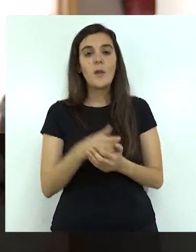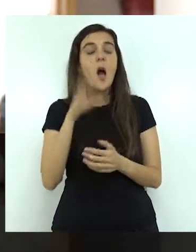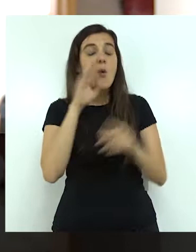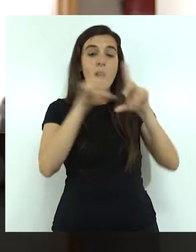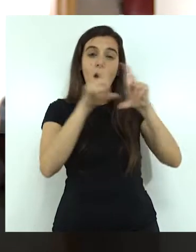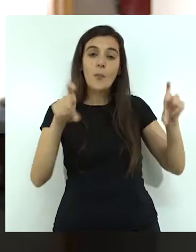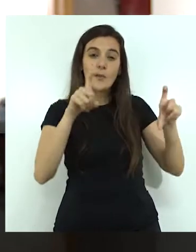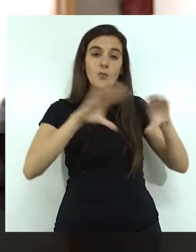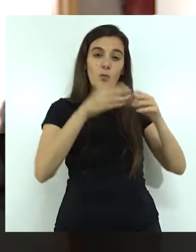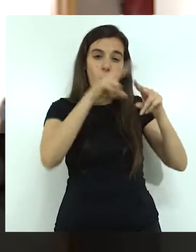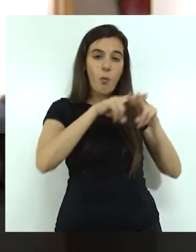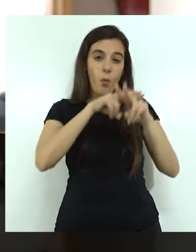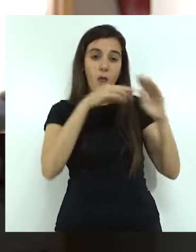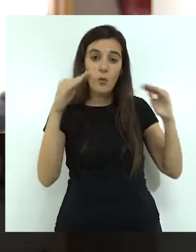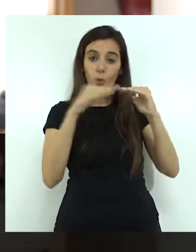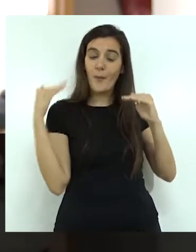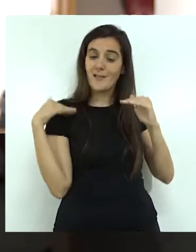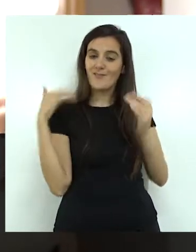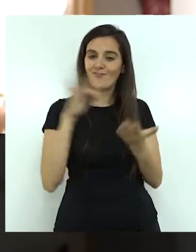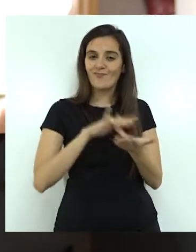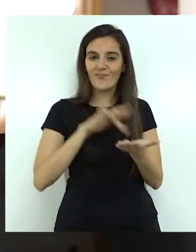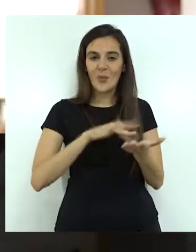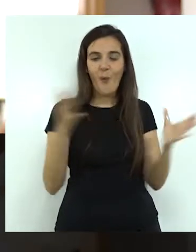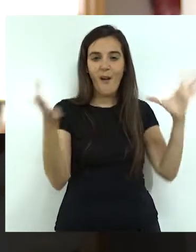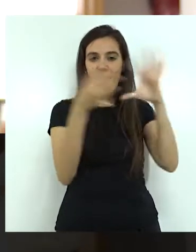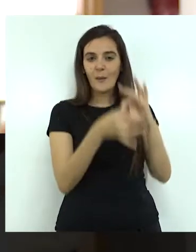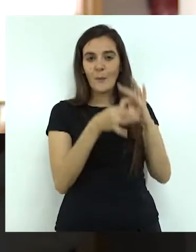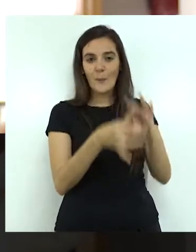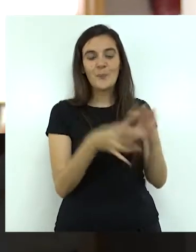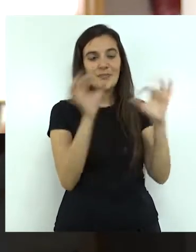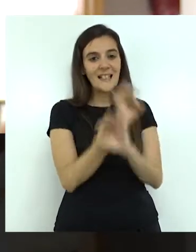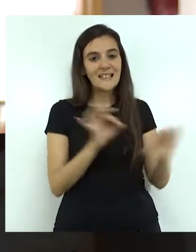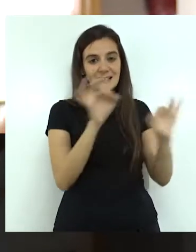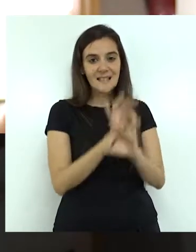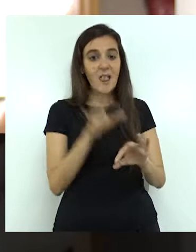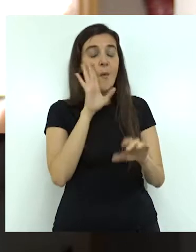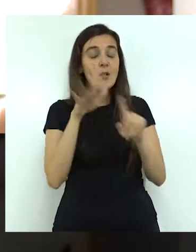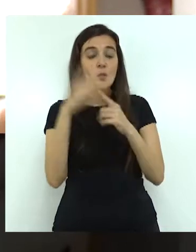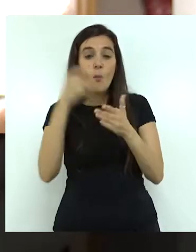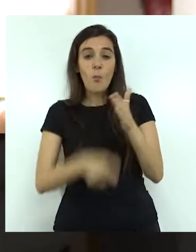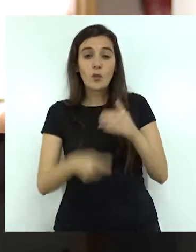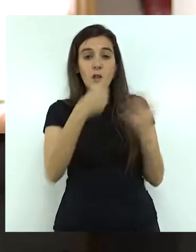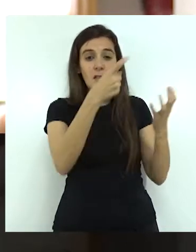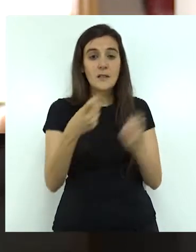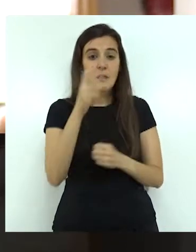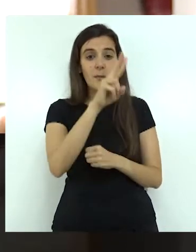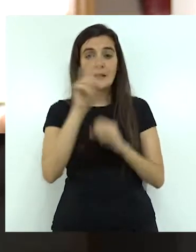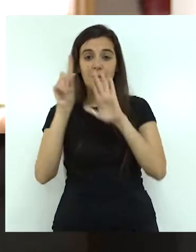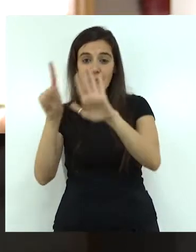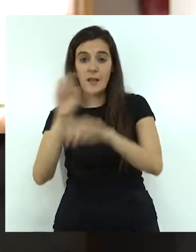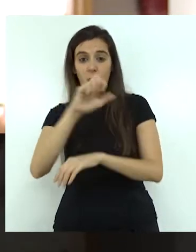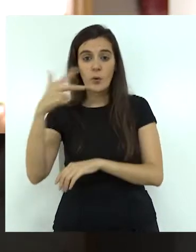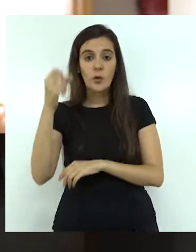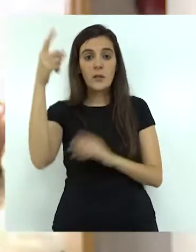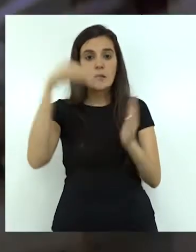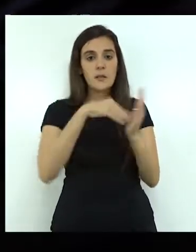como lo tenemos implementado digamos no pasa absolutamente nada pero la multa rondan entre los 626 y 6 mil 250 euros depende del